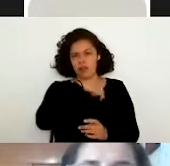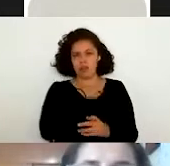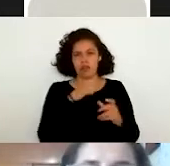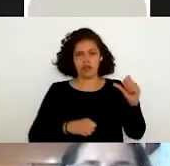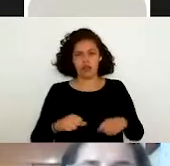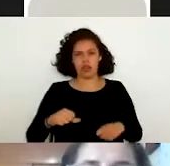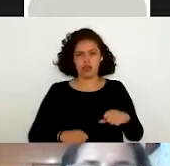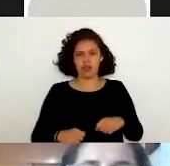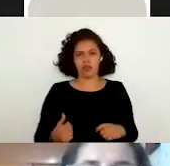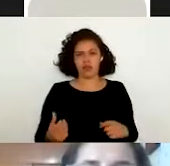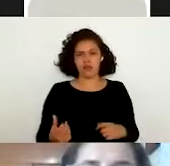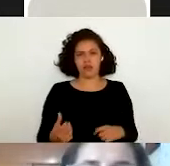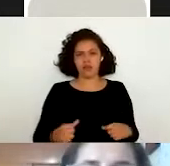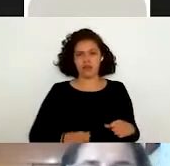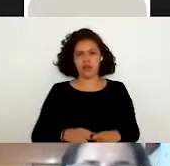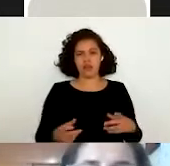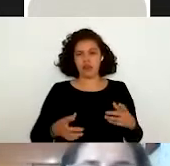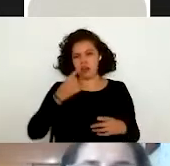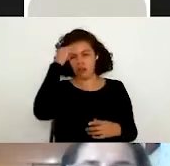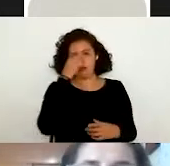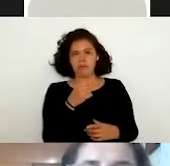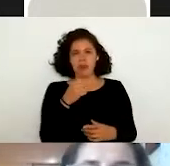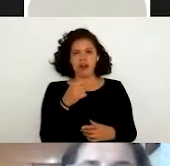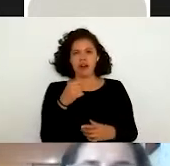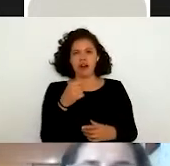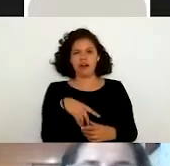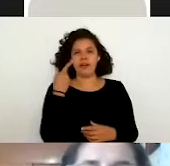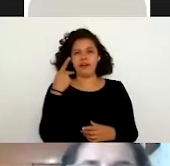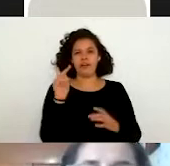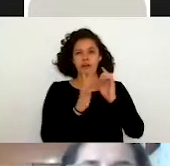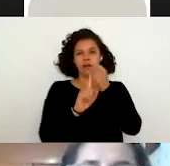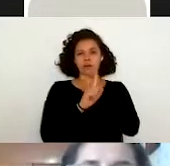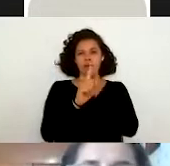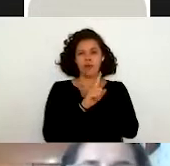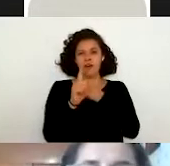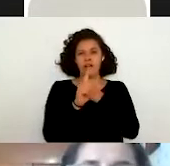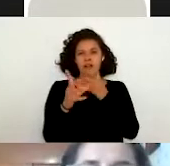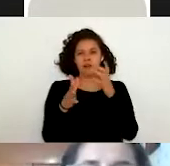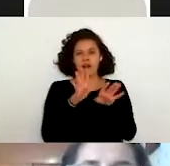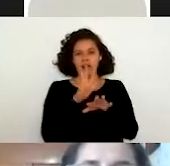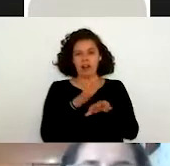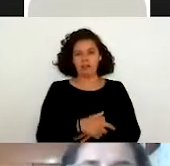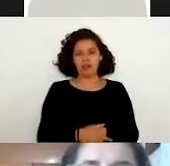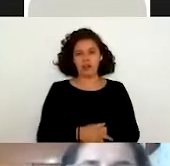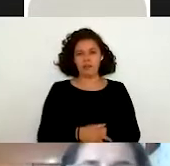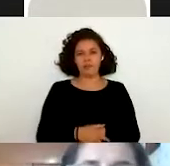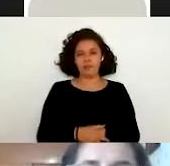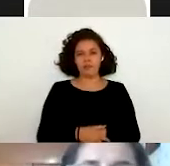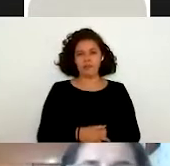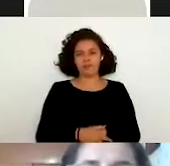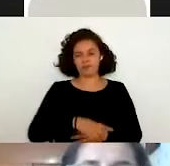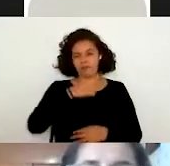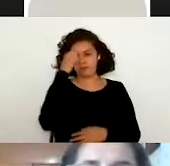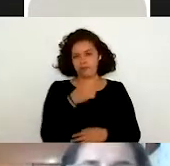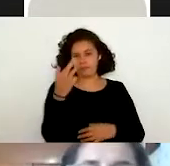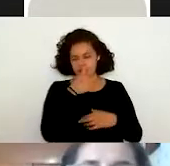logren impactar en el cambio de esa problemática o de ese riesgo, ¿no? Y con este análisis que yo voy